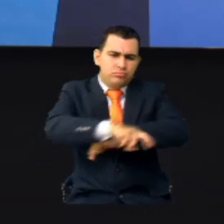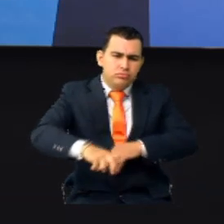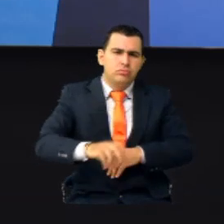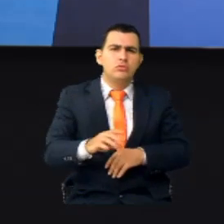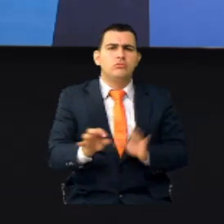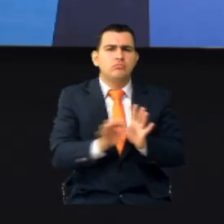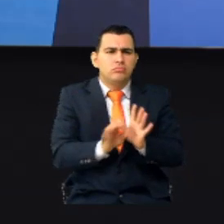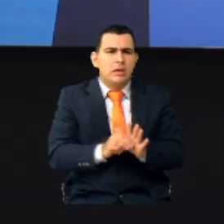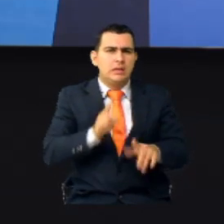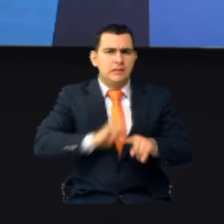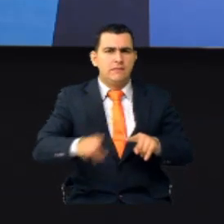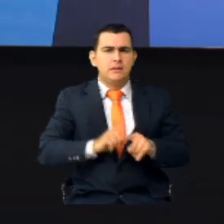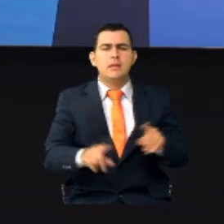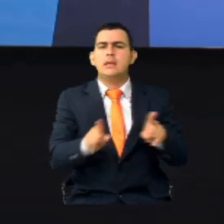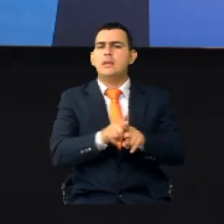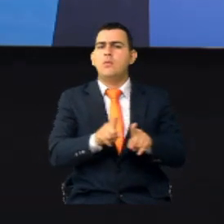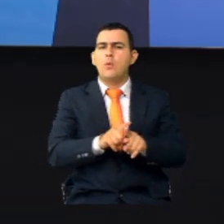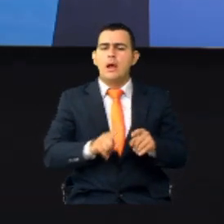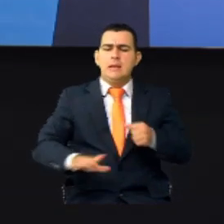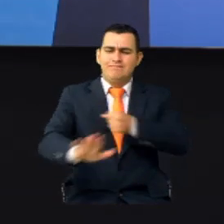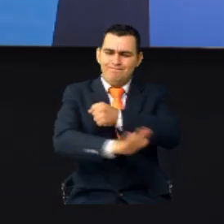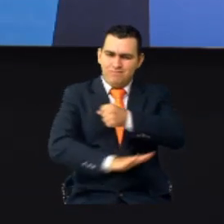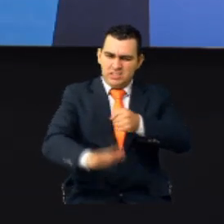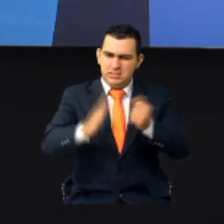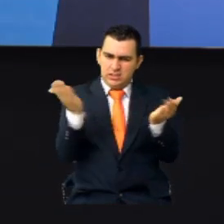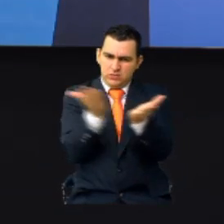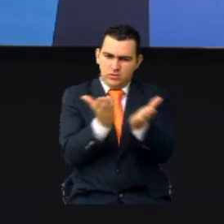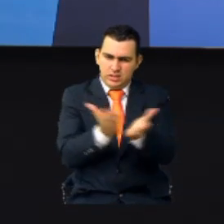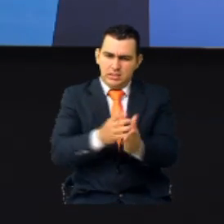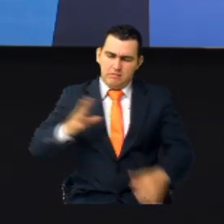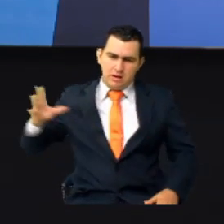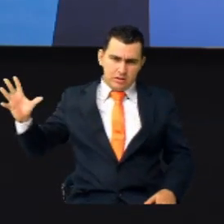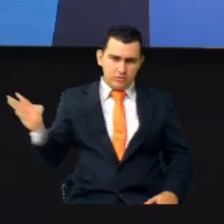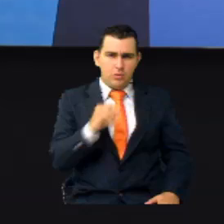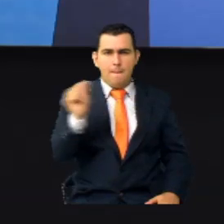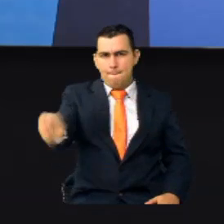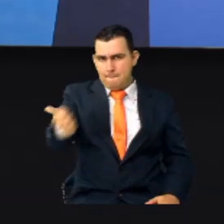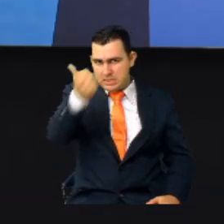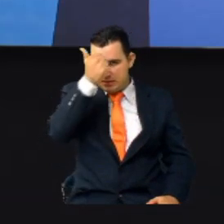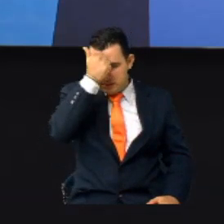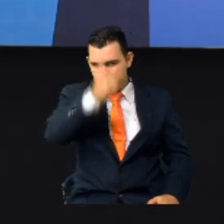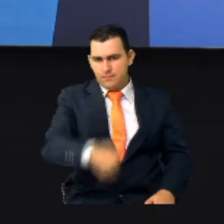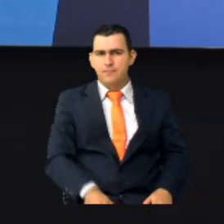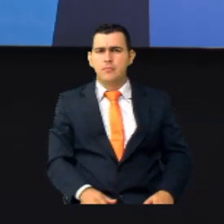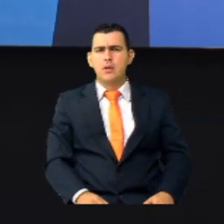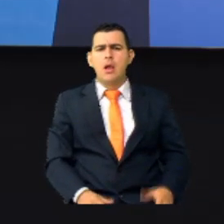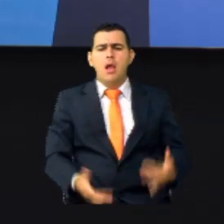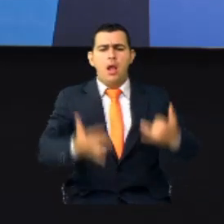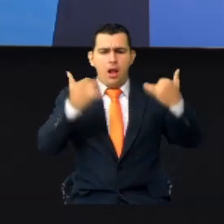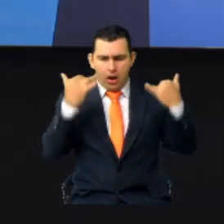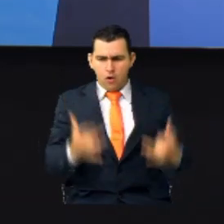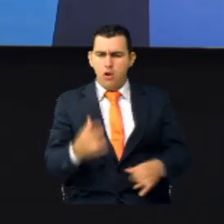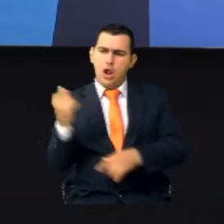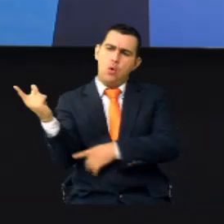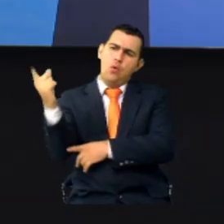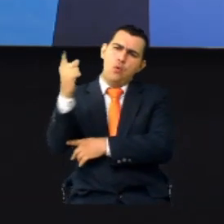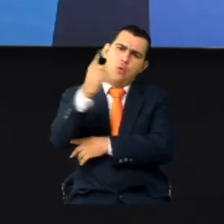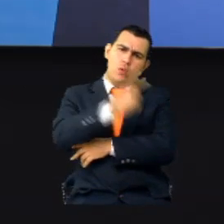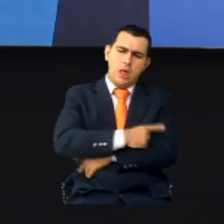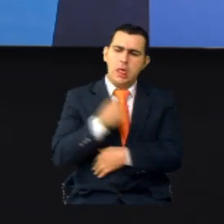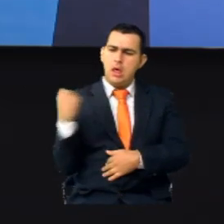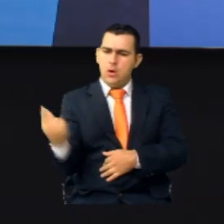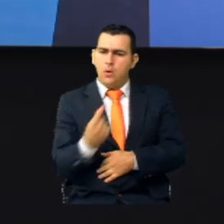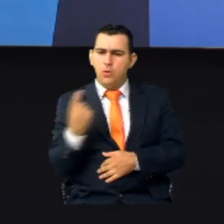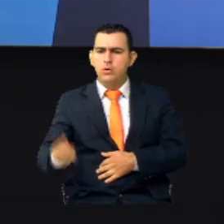ilegalidad. Tenemos que tener una base educativa, cultural, basada en principios. Por eso llevaremos a cabo la jornada única que está dentro del programa del Plan